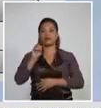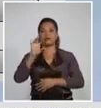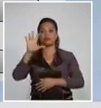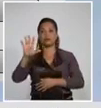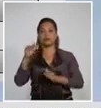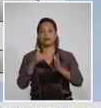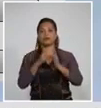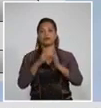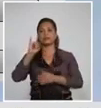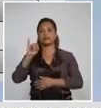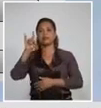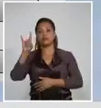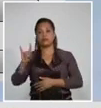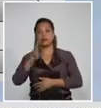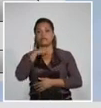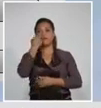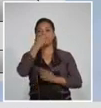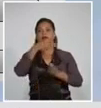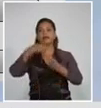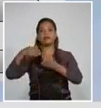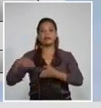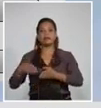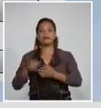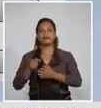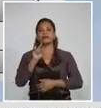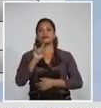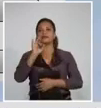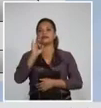56.405.069. Fallecidos,